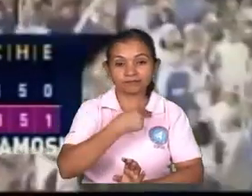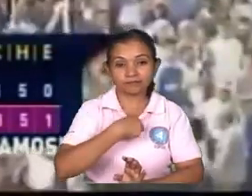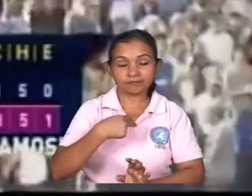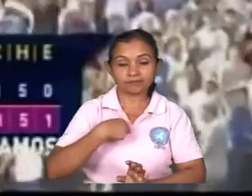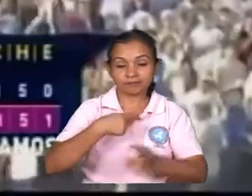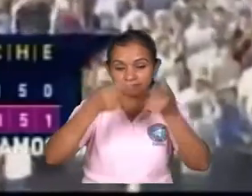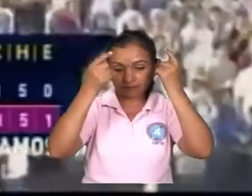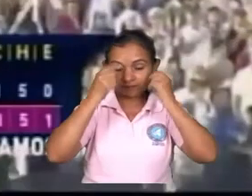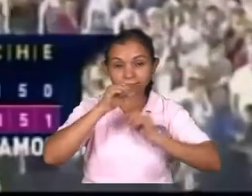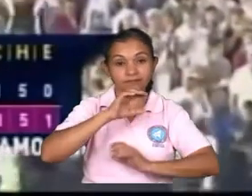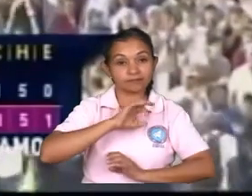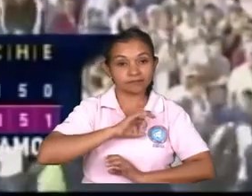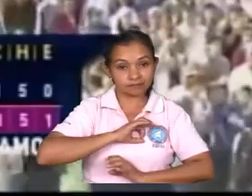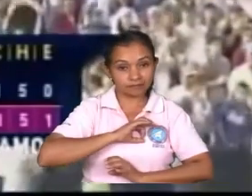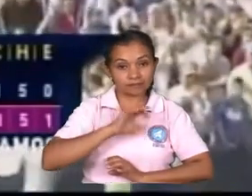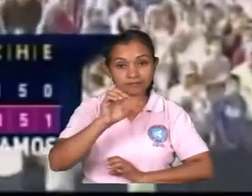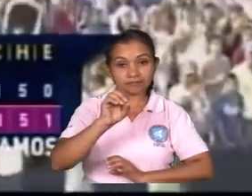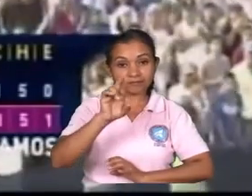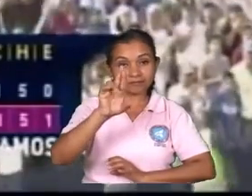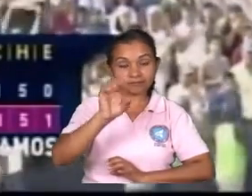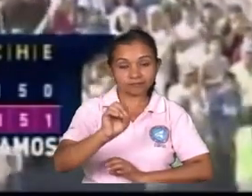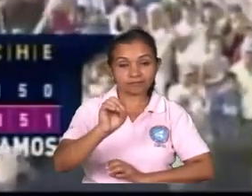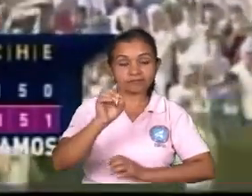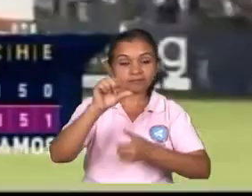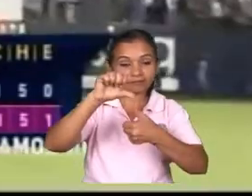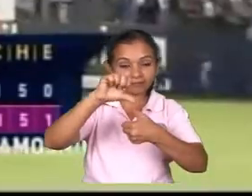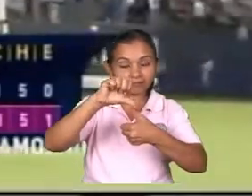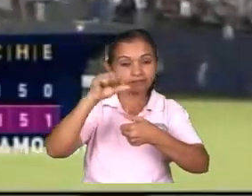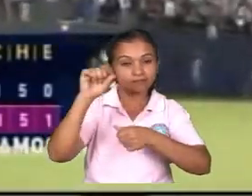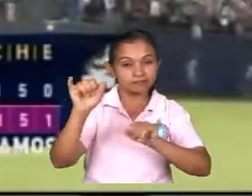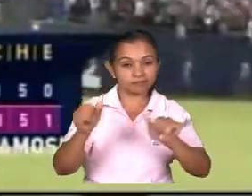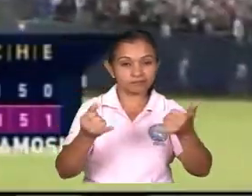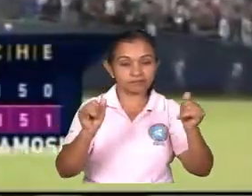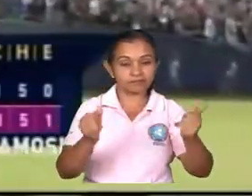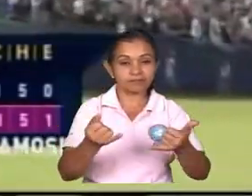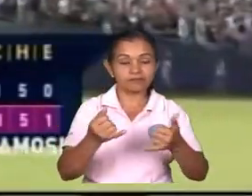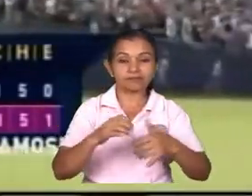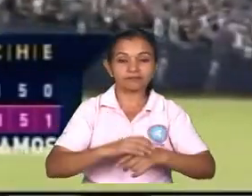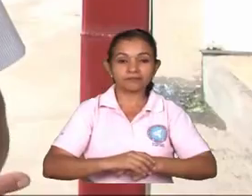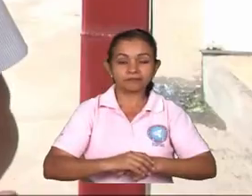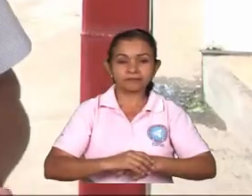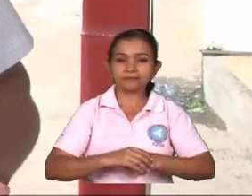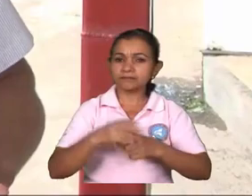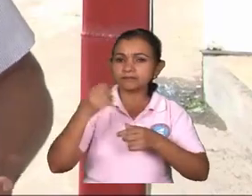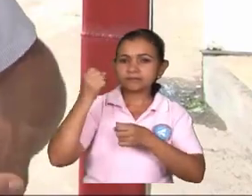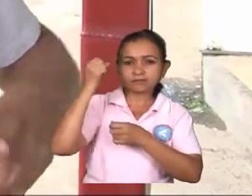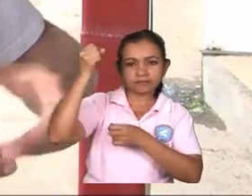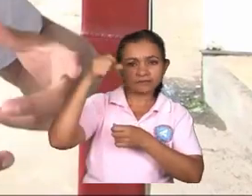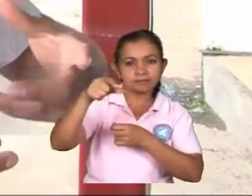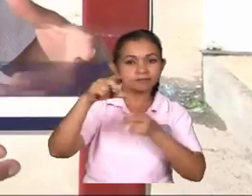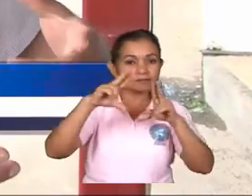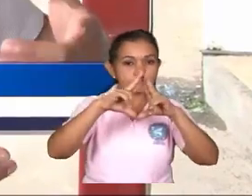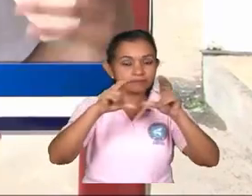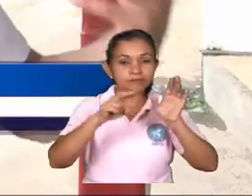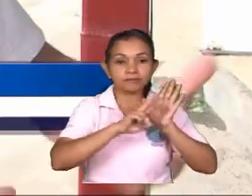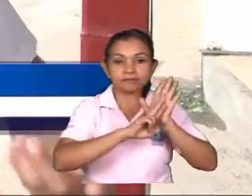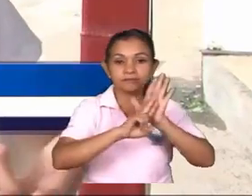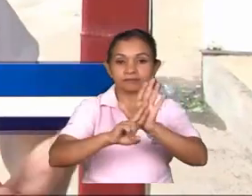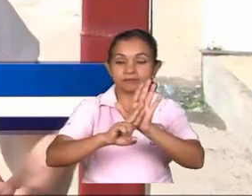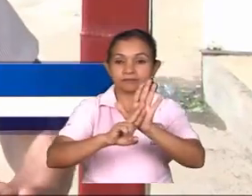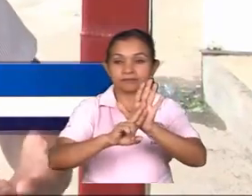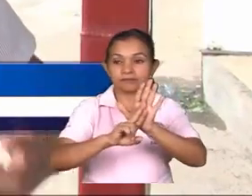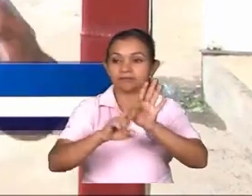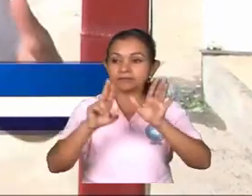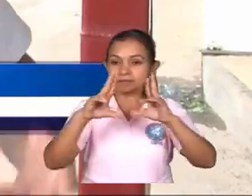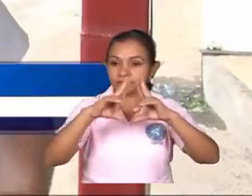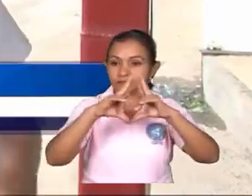medallas de oro obtenidas en los Juegos Centroamericanos. El campeón de la Liga Profesional de Nicaragua va a representar precisamente a